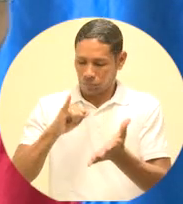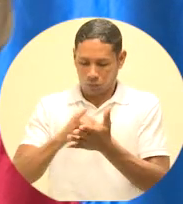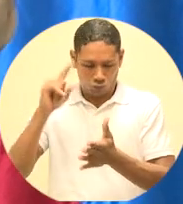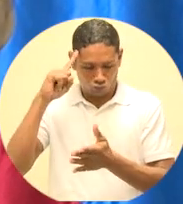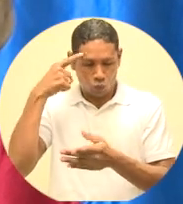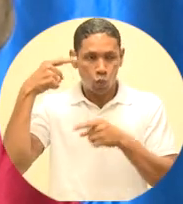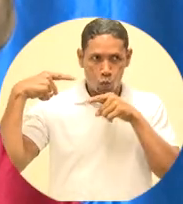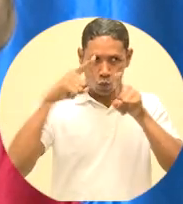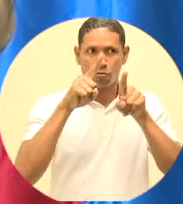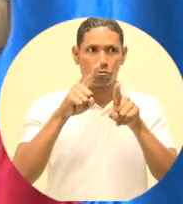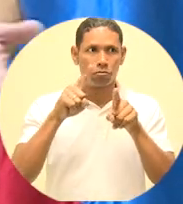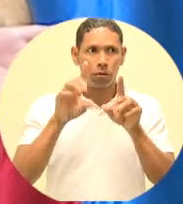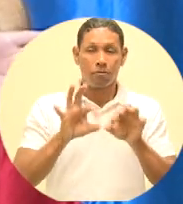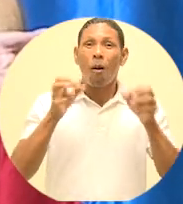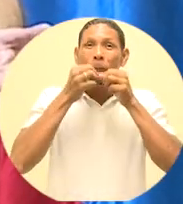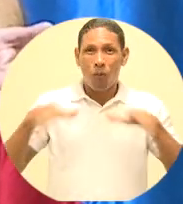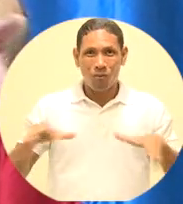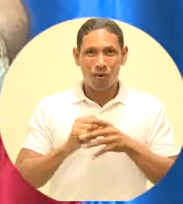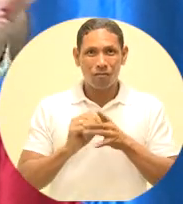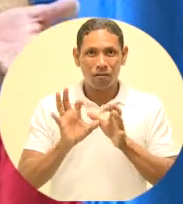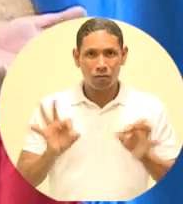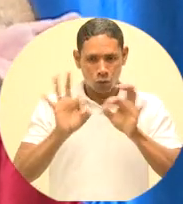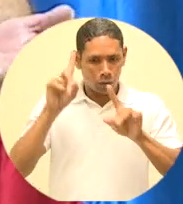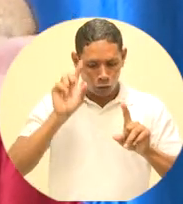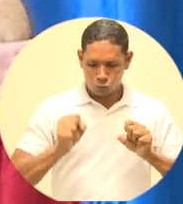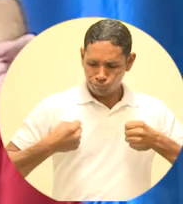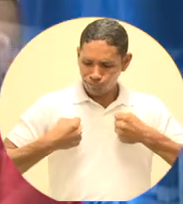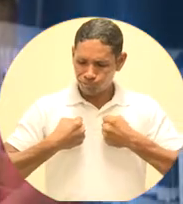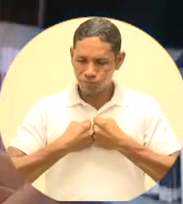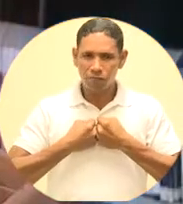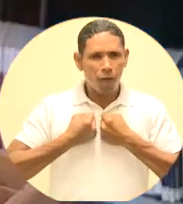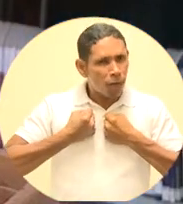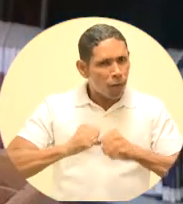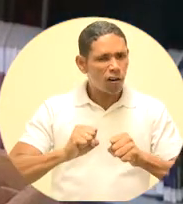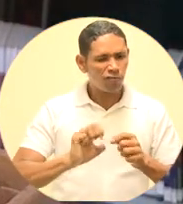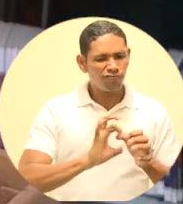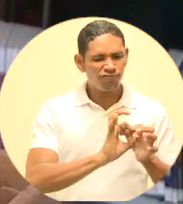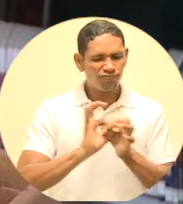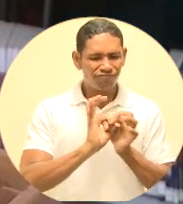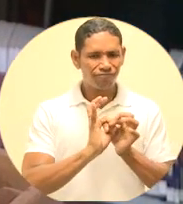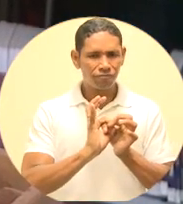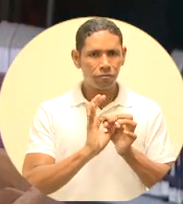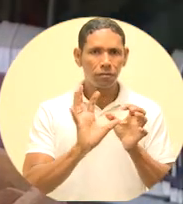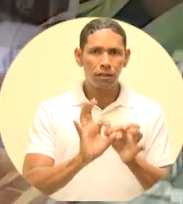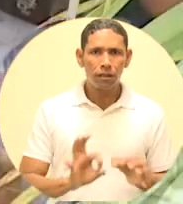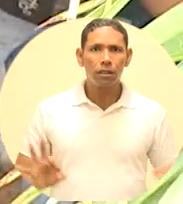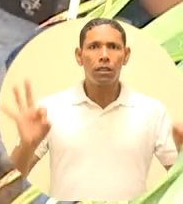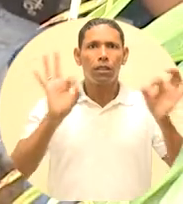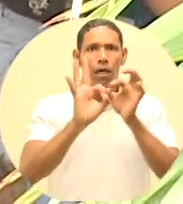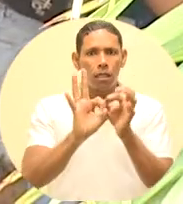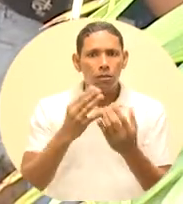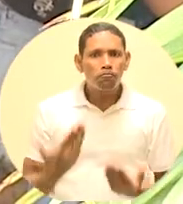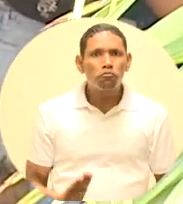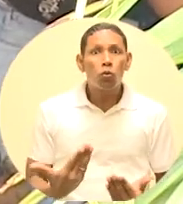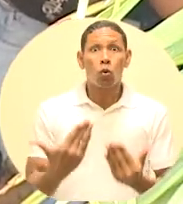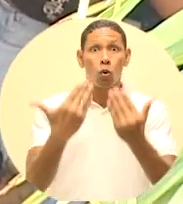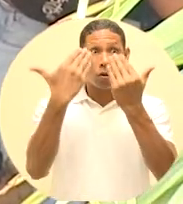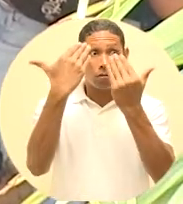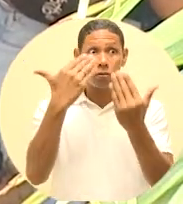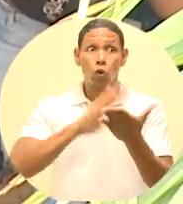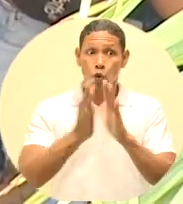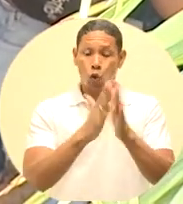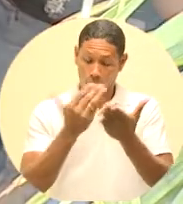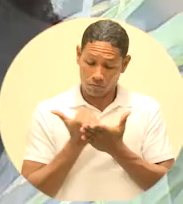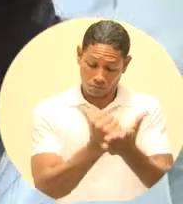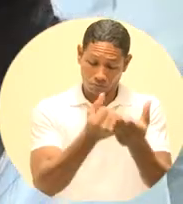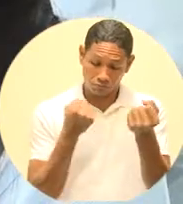igual, públicos, nuestra responsabilidad es articular esfuerzos para ampliar los beneficios que se le ofrecen a